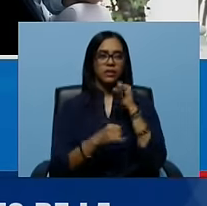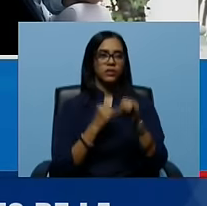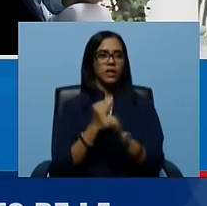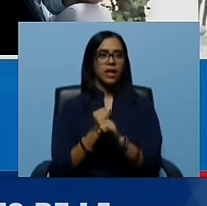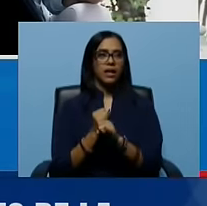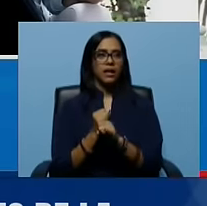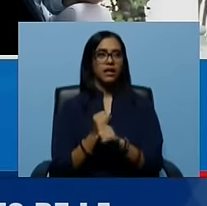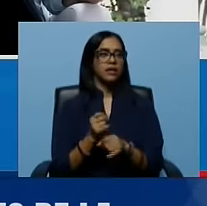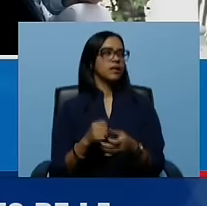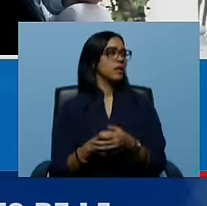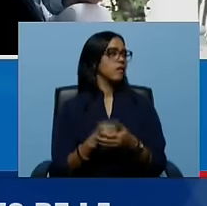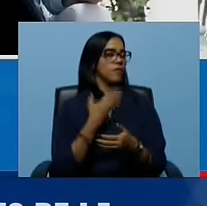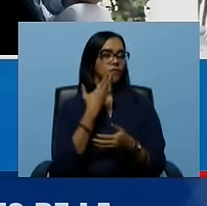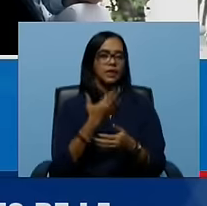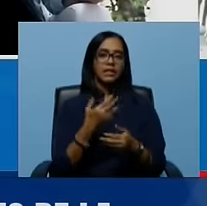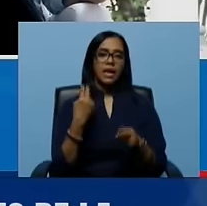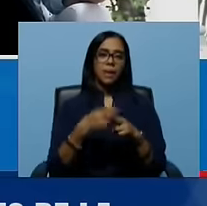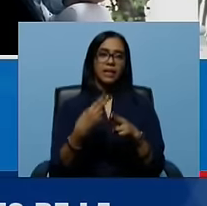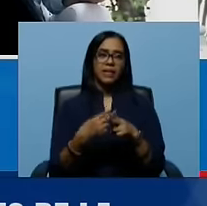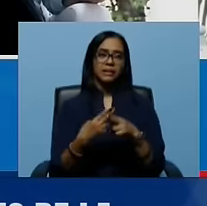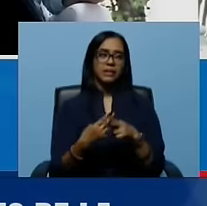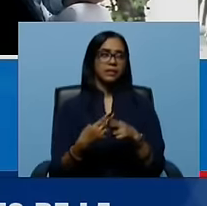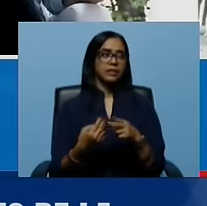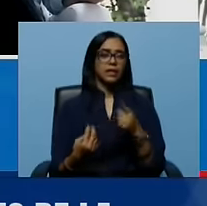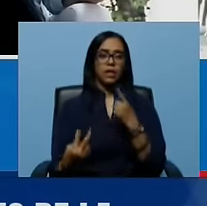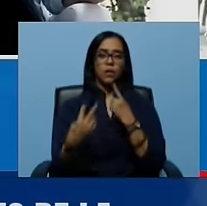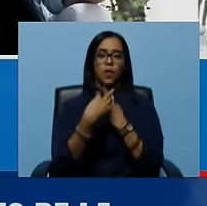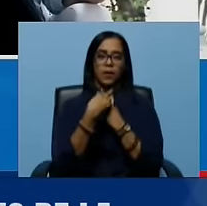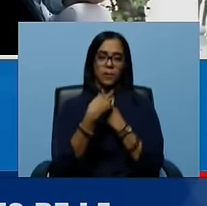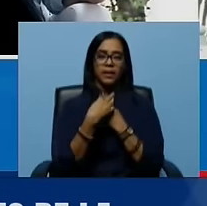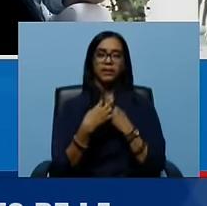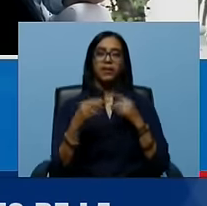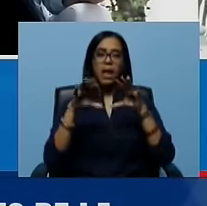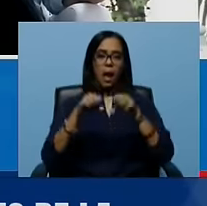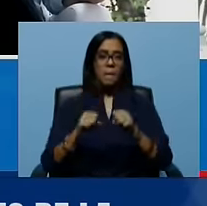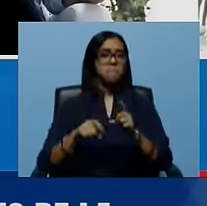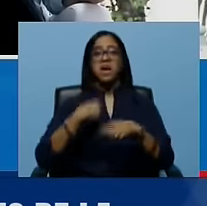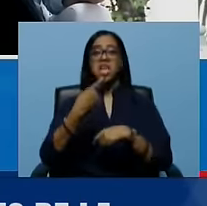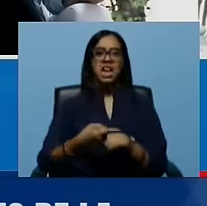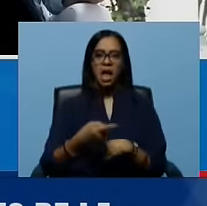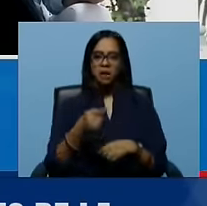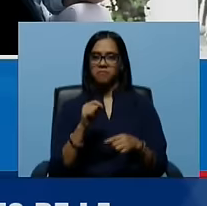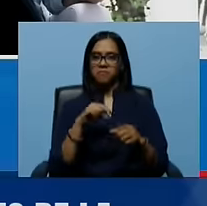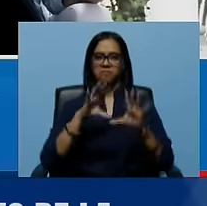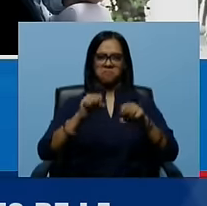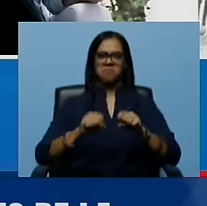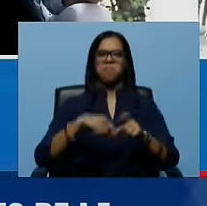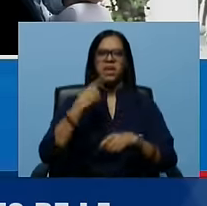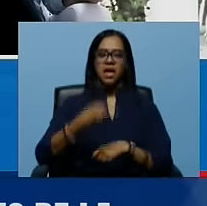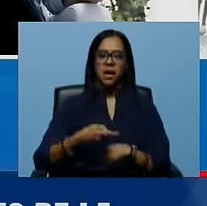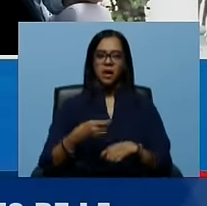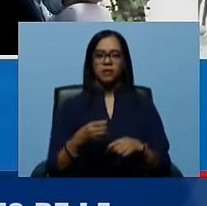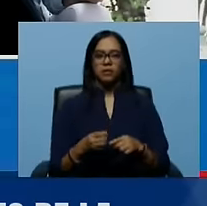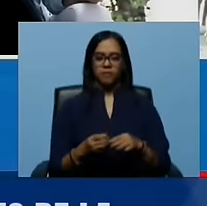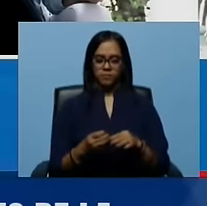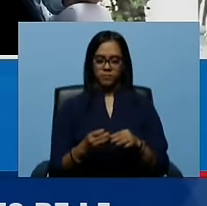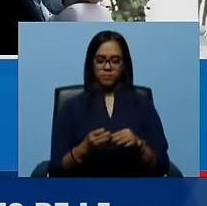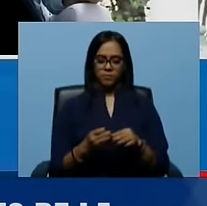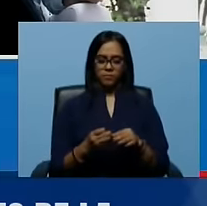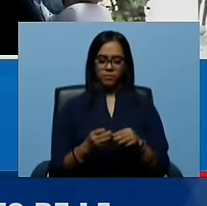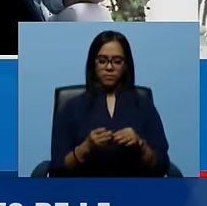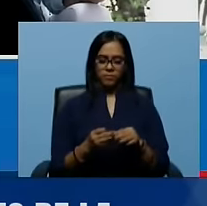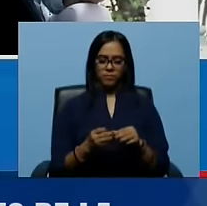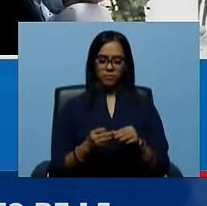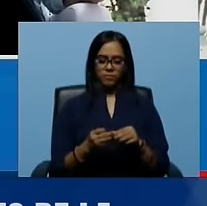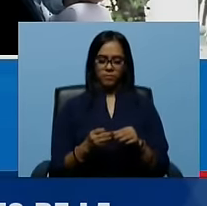frente a las amenazas de que nos invaden mañana, frente a los relojes